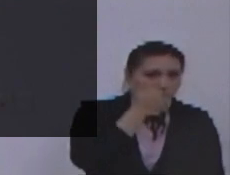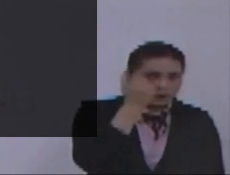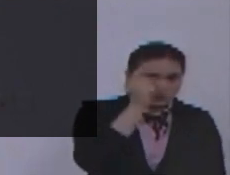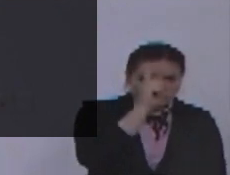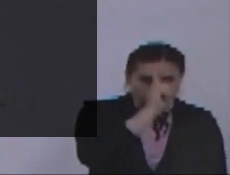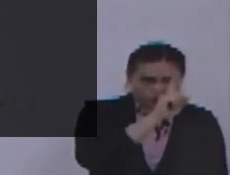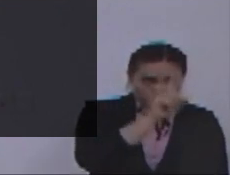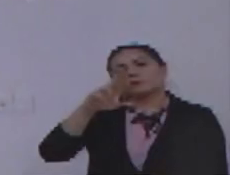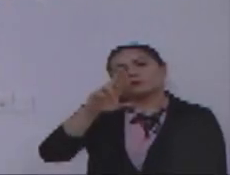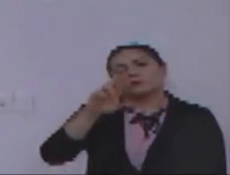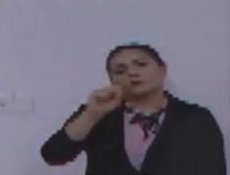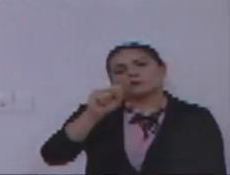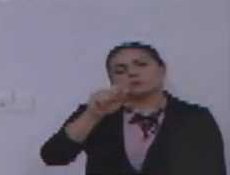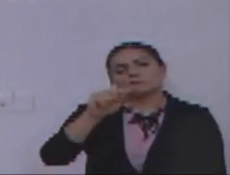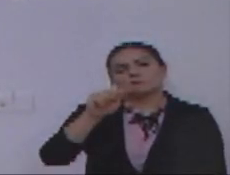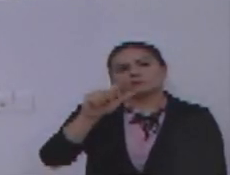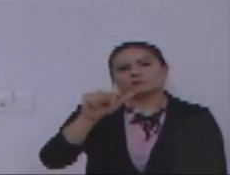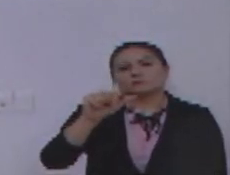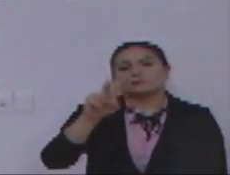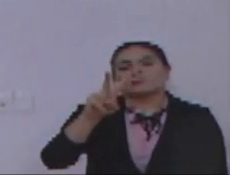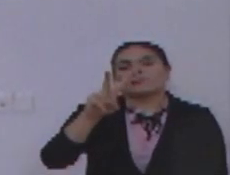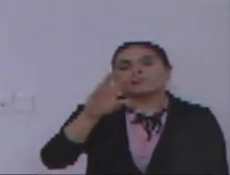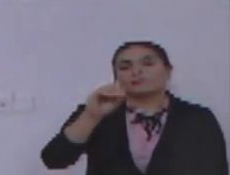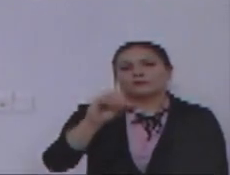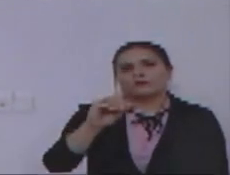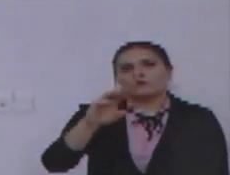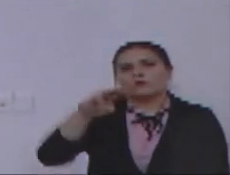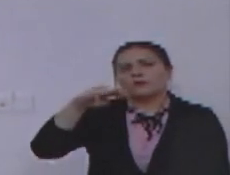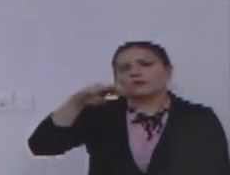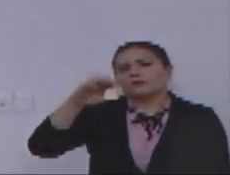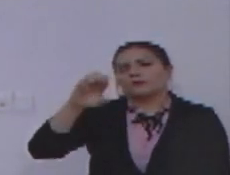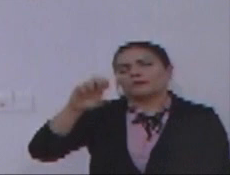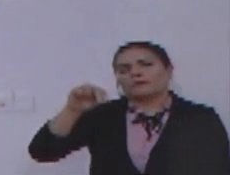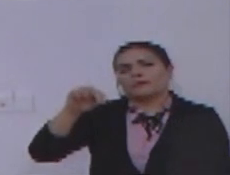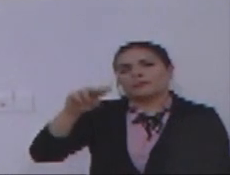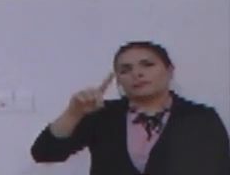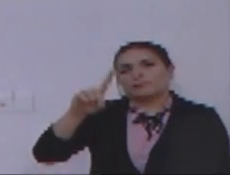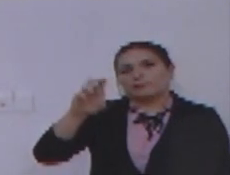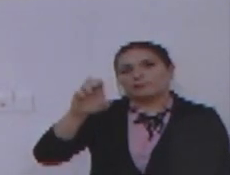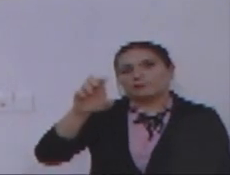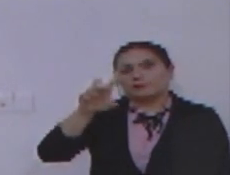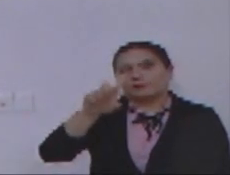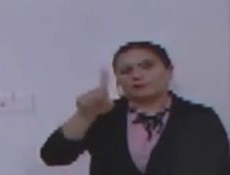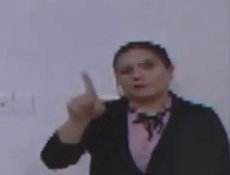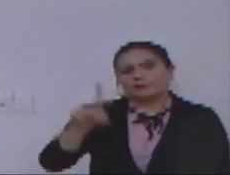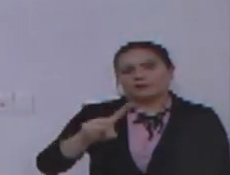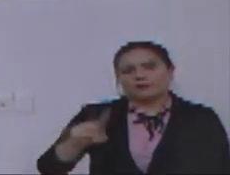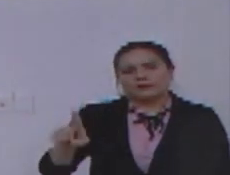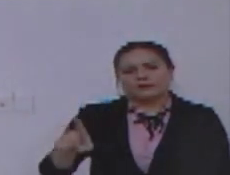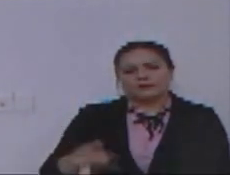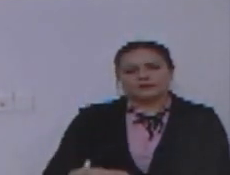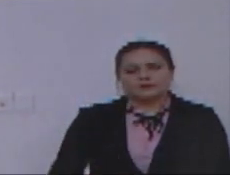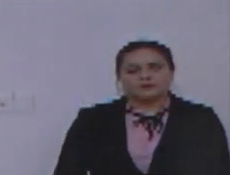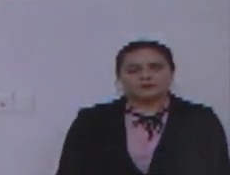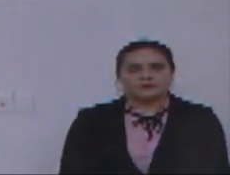Roberto Gutiérrez Cruz. La toma de protesta de los nuevos directores de las escuelas y facultades de la Universidad Autónoma de San